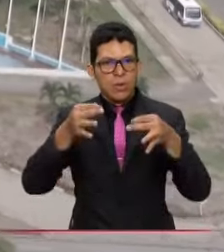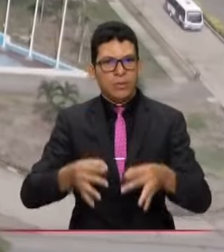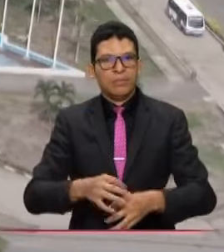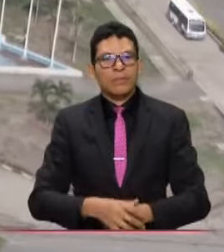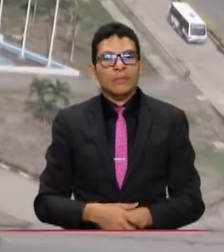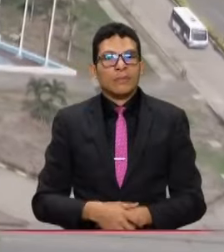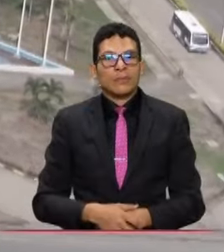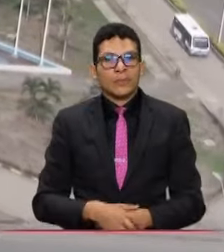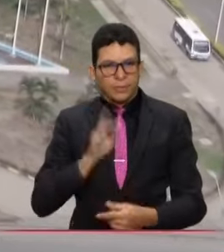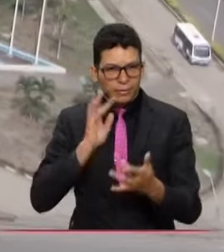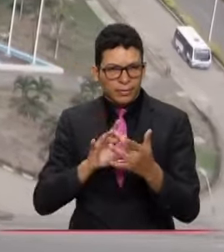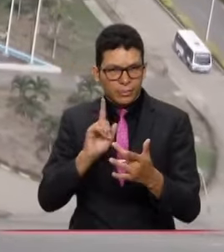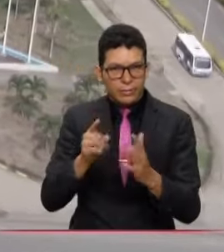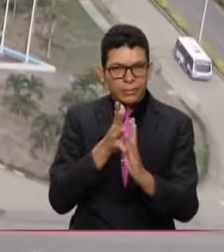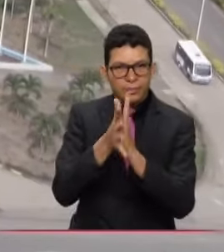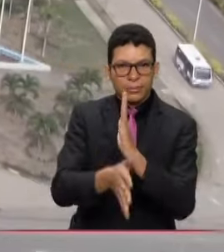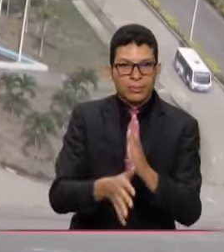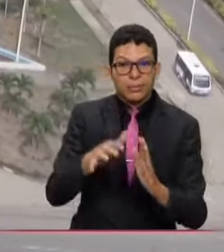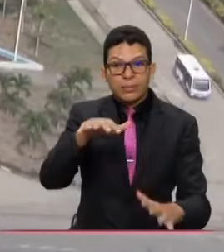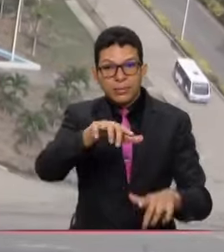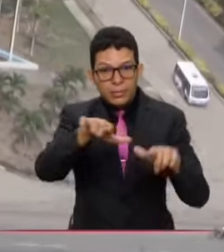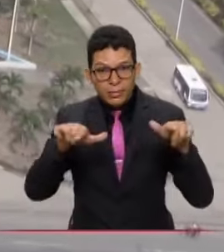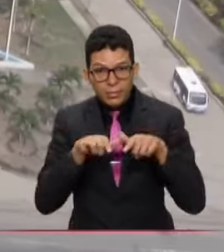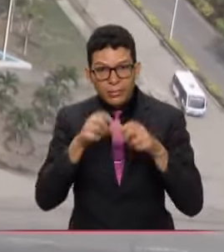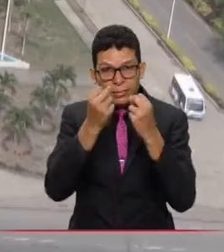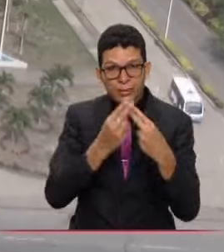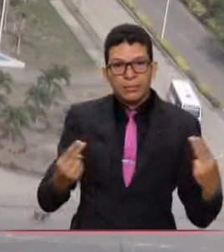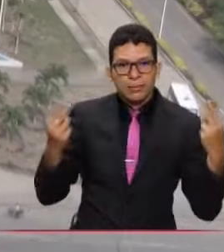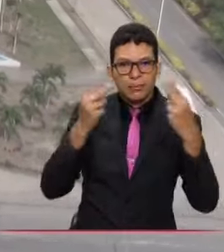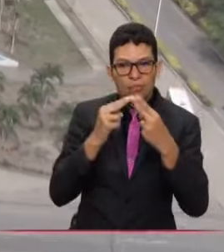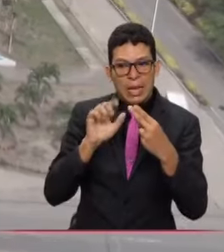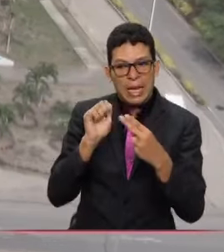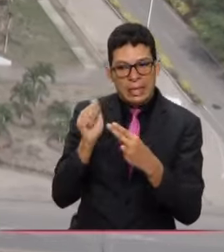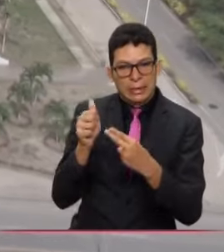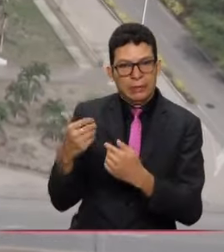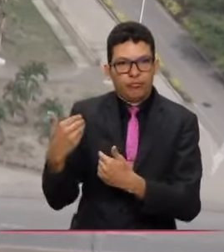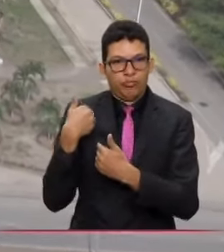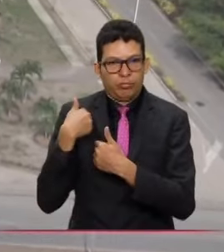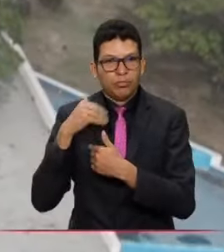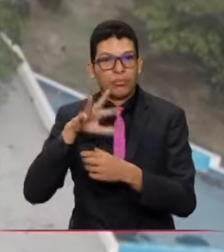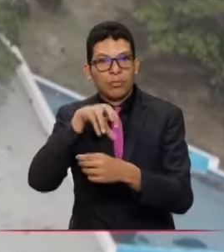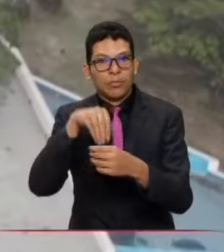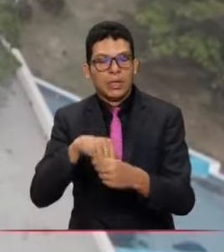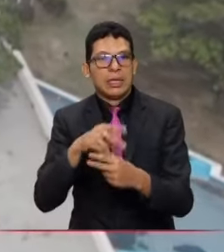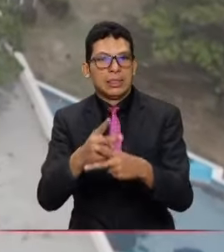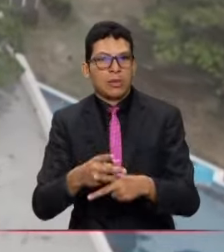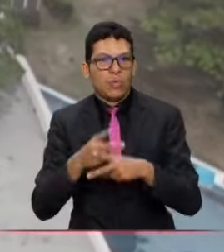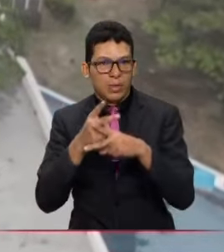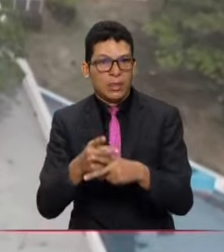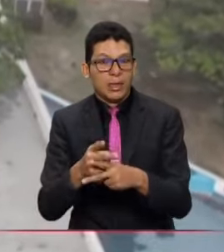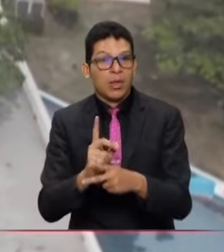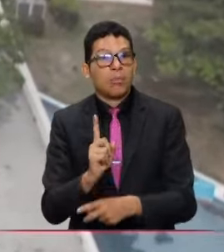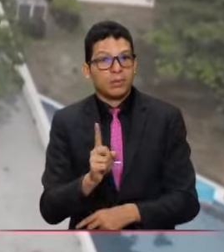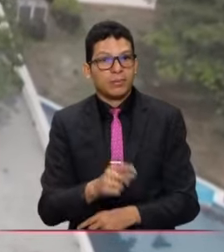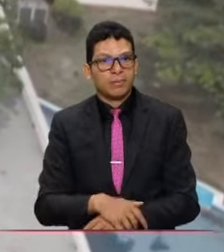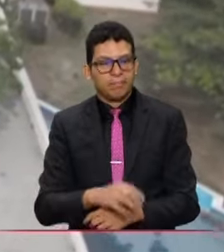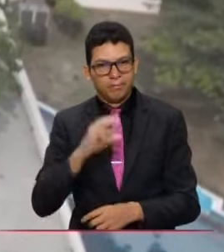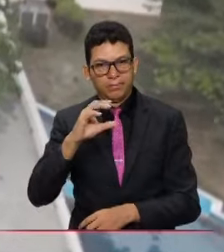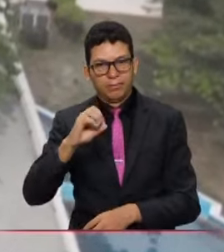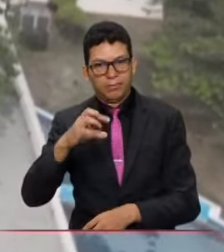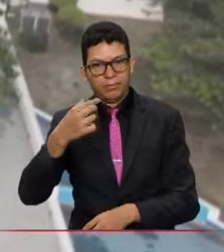propósito de este tema el componente del departamento de Naciones Unidas será el responsable de la seguridad dentro del centro de eventos epicentro de la